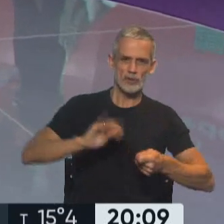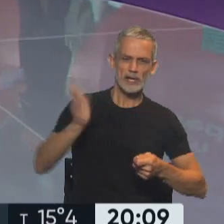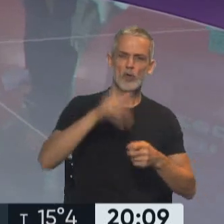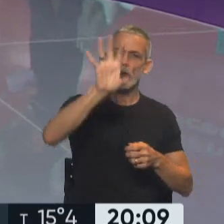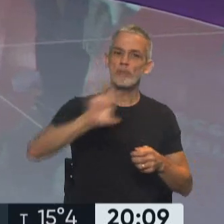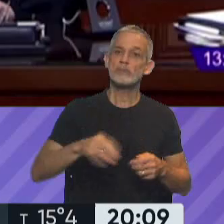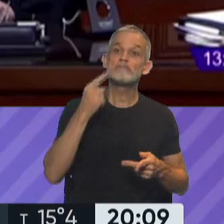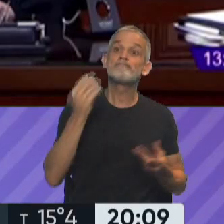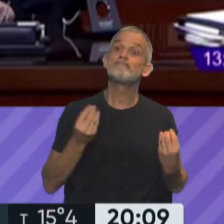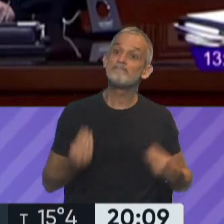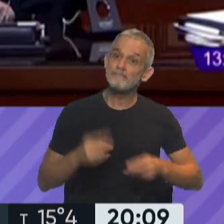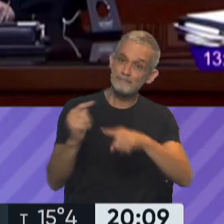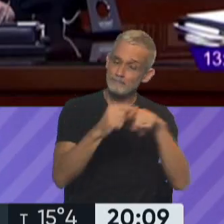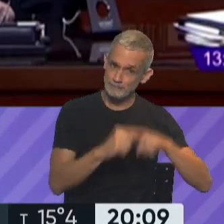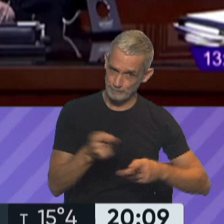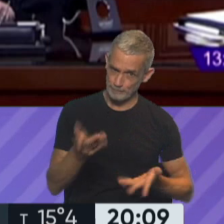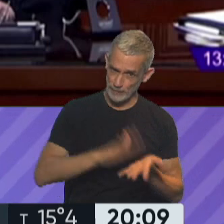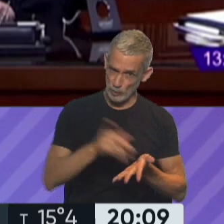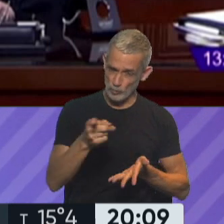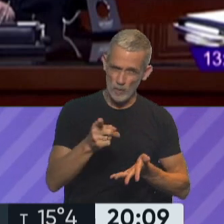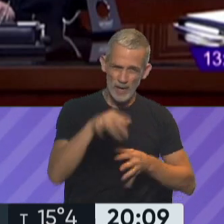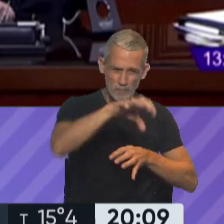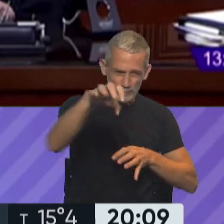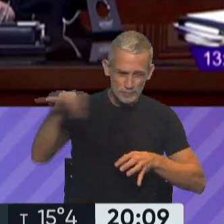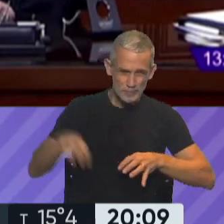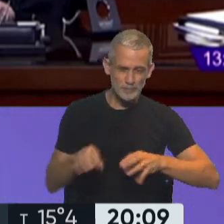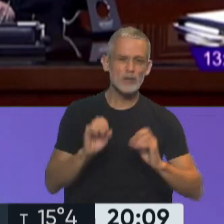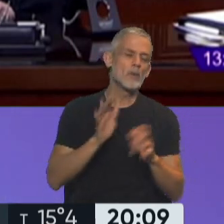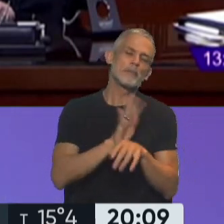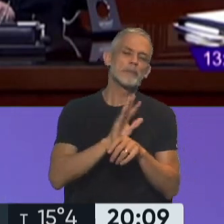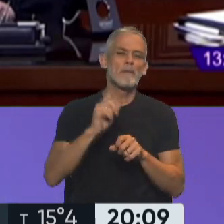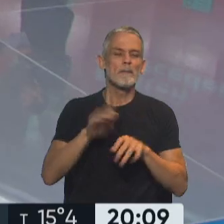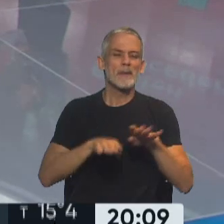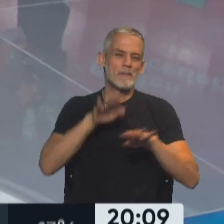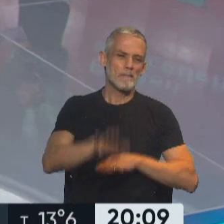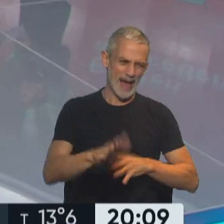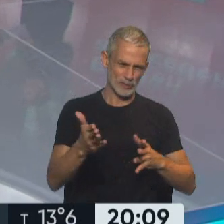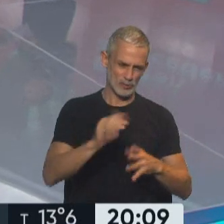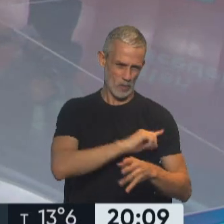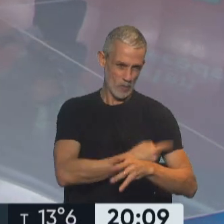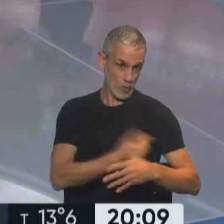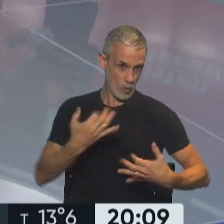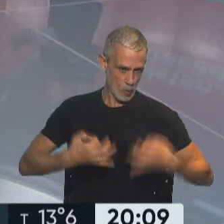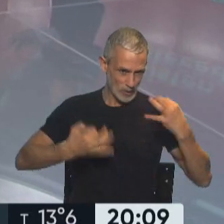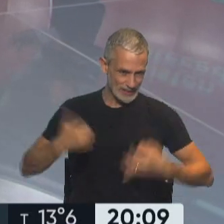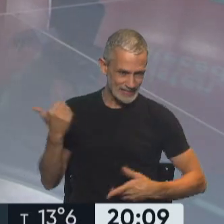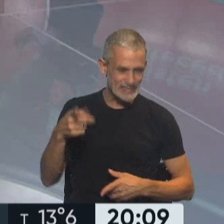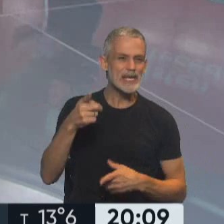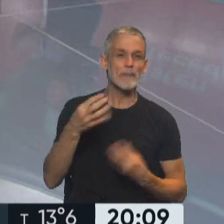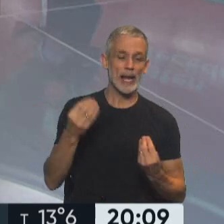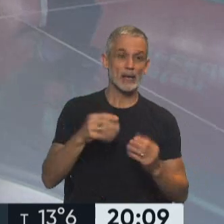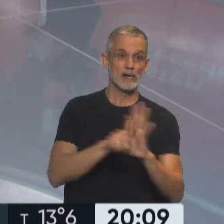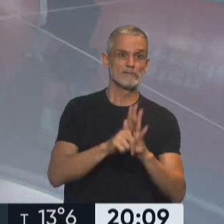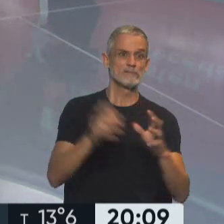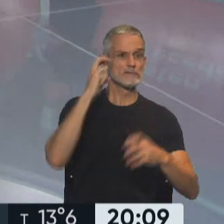que definan, empiezan a debatir esto a escala local. Es un primer paso que hace el Poder Judicial para que actúe el Poder